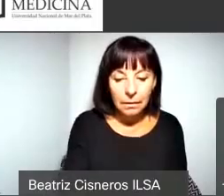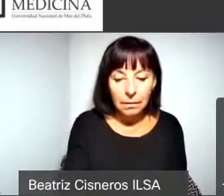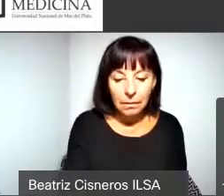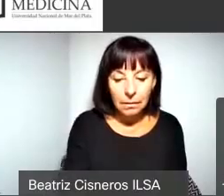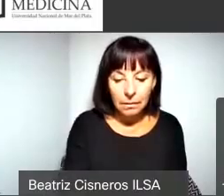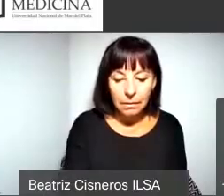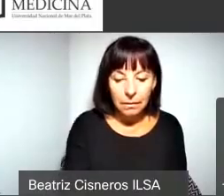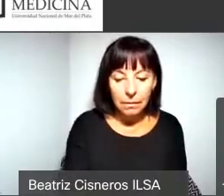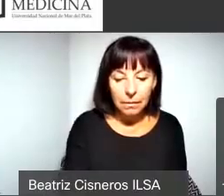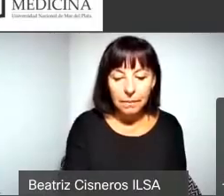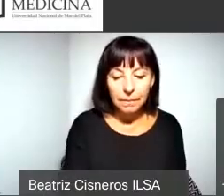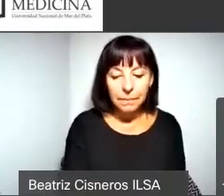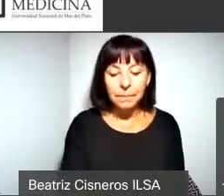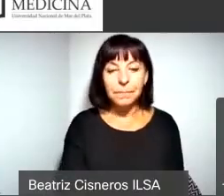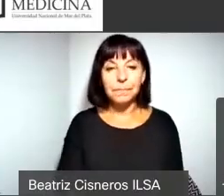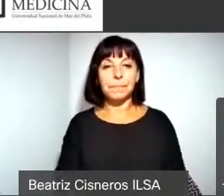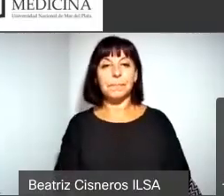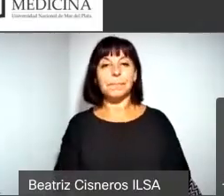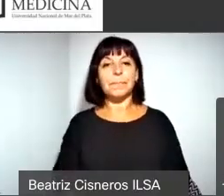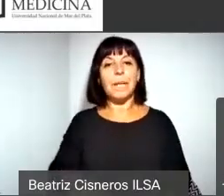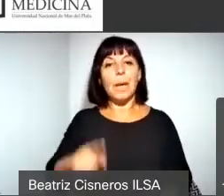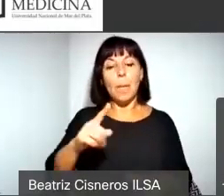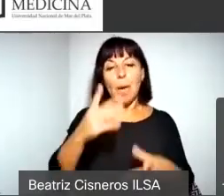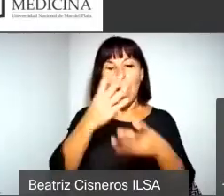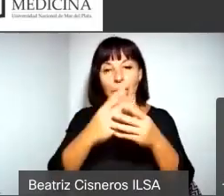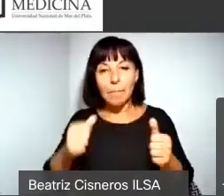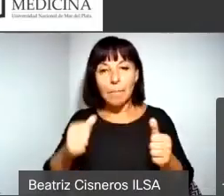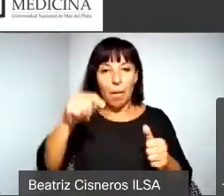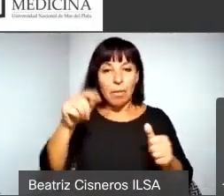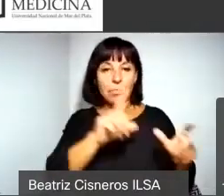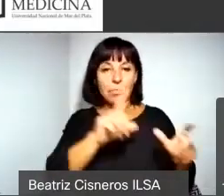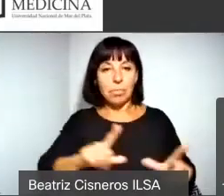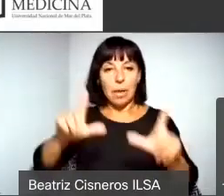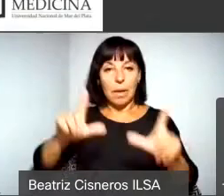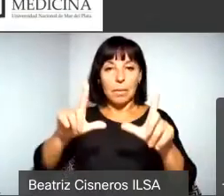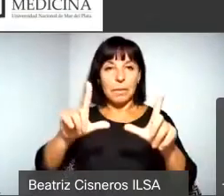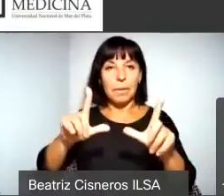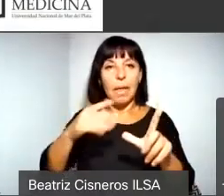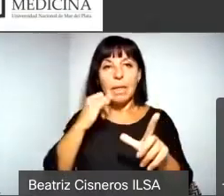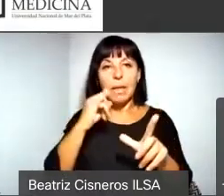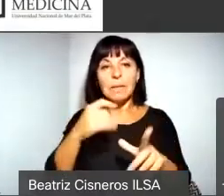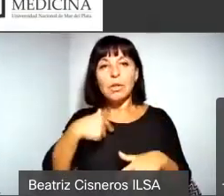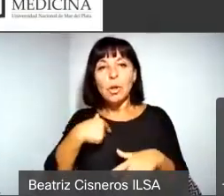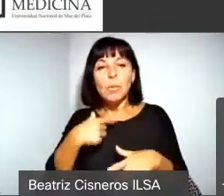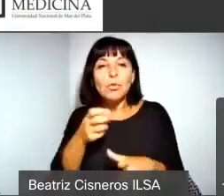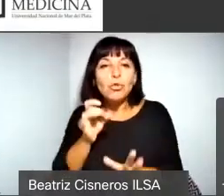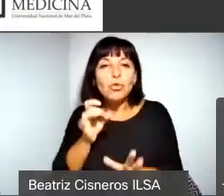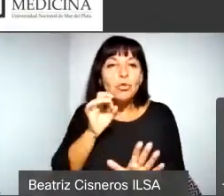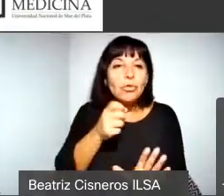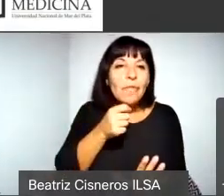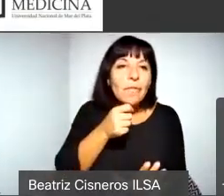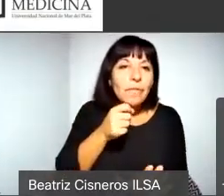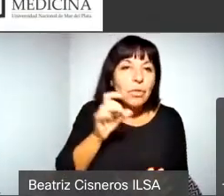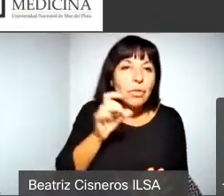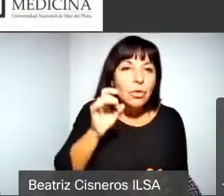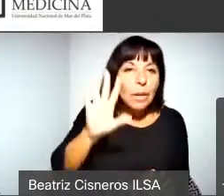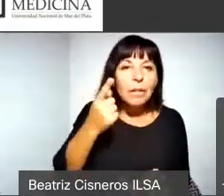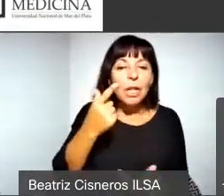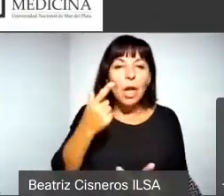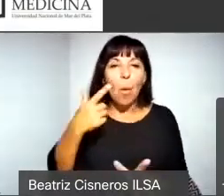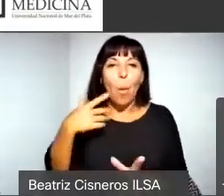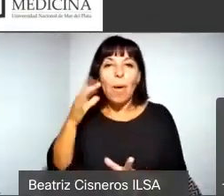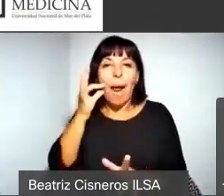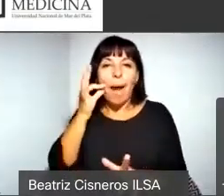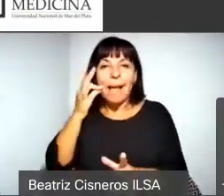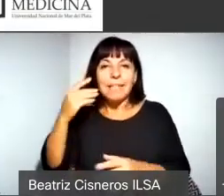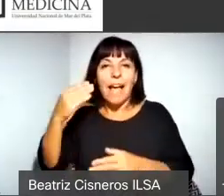Bueno, y finalizamos con esta diapositiva que dice: somos simplemente una raza avanzada de monos en un